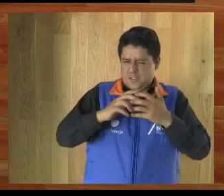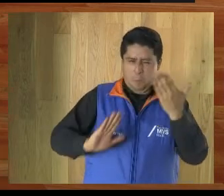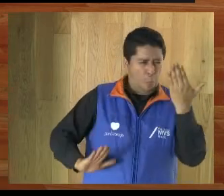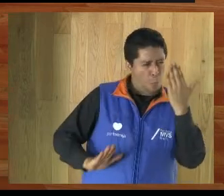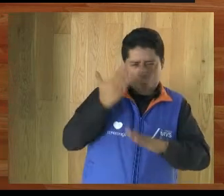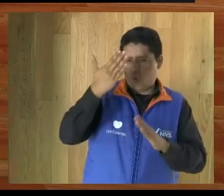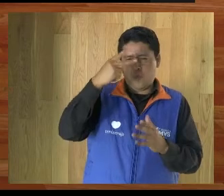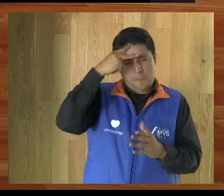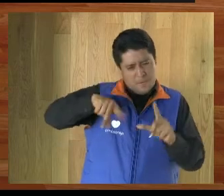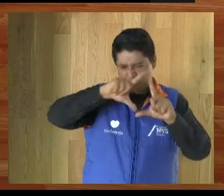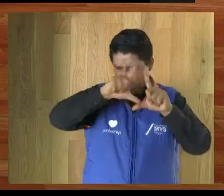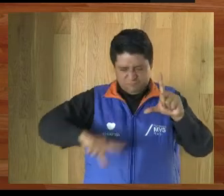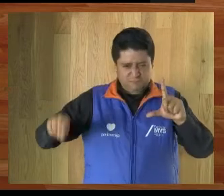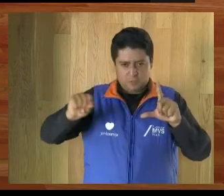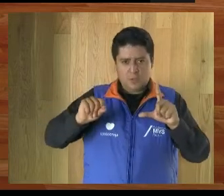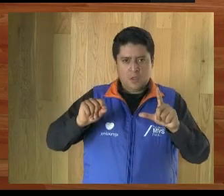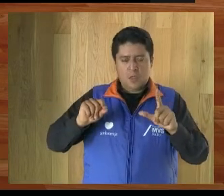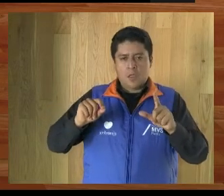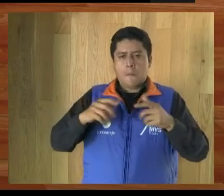México.